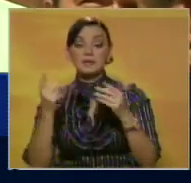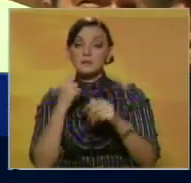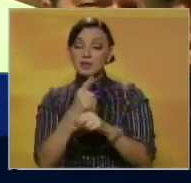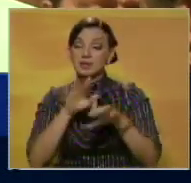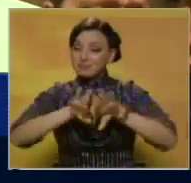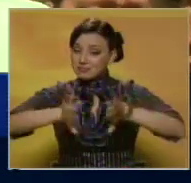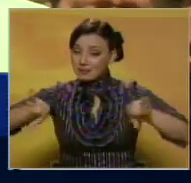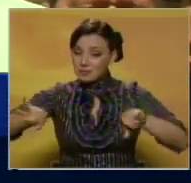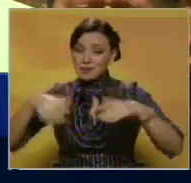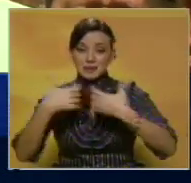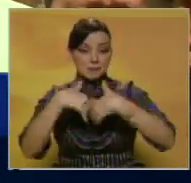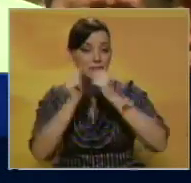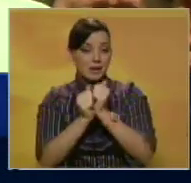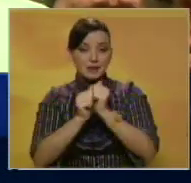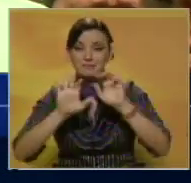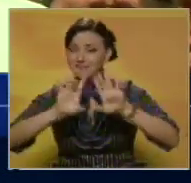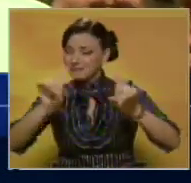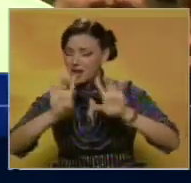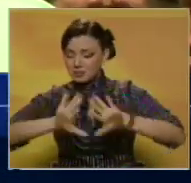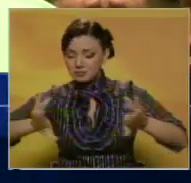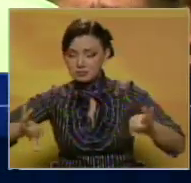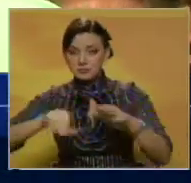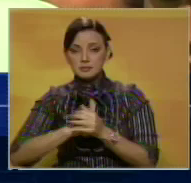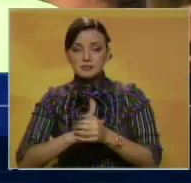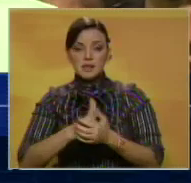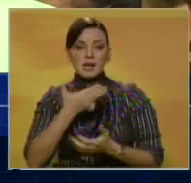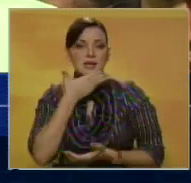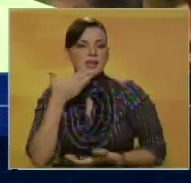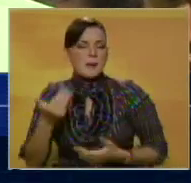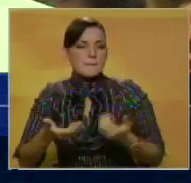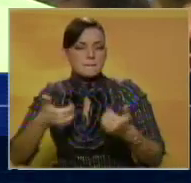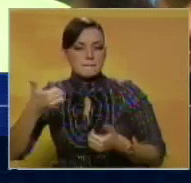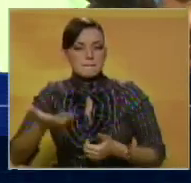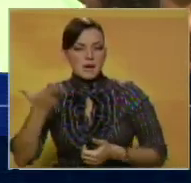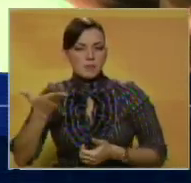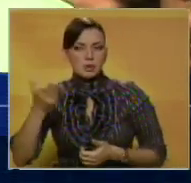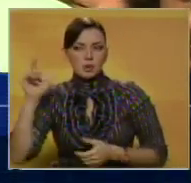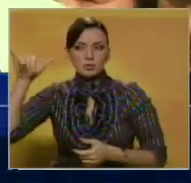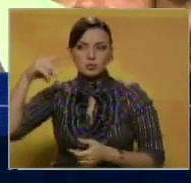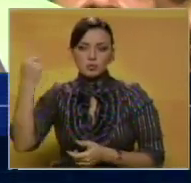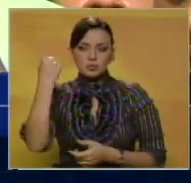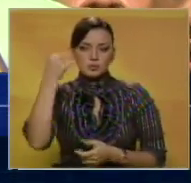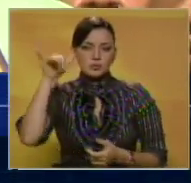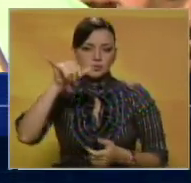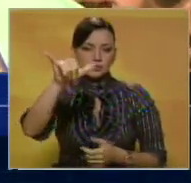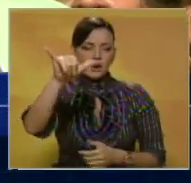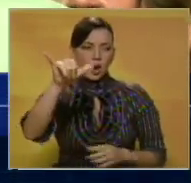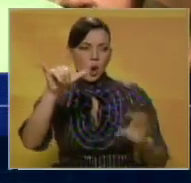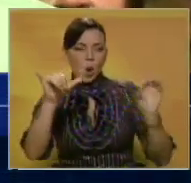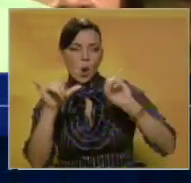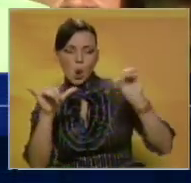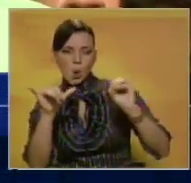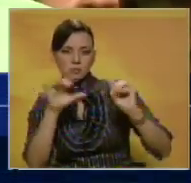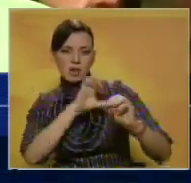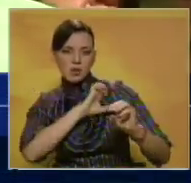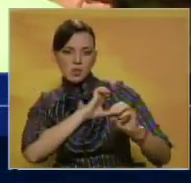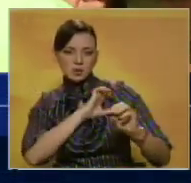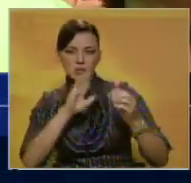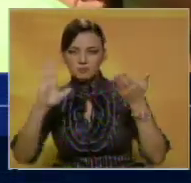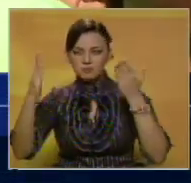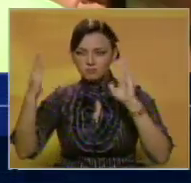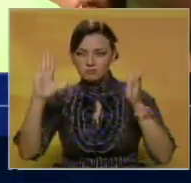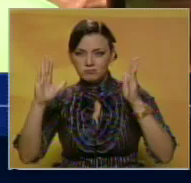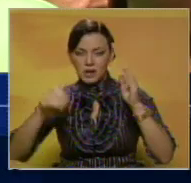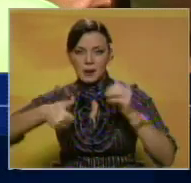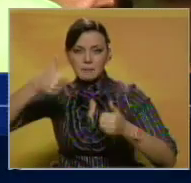revanchismo político. ¿Qué es más importante, Sukhoi, aviones de guerra o el presupuesto de las universidades o el presupuesto de la educación? O